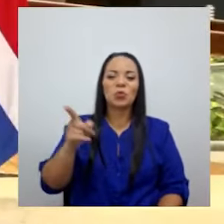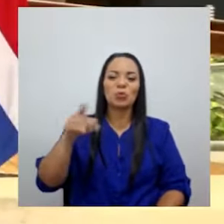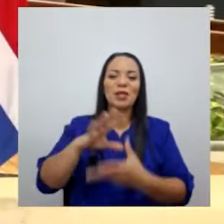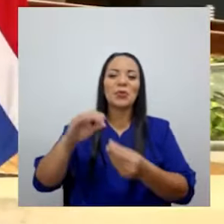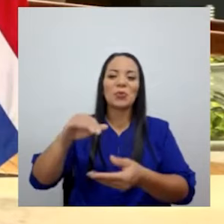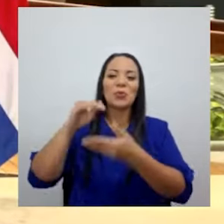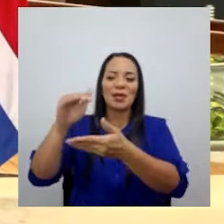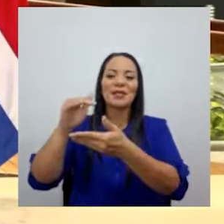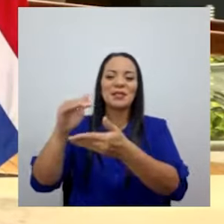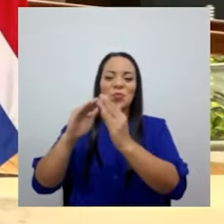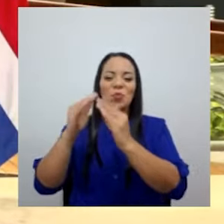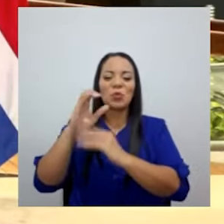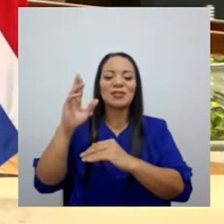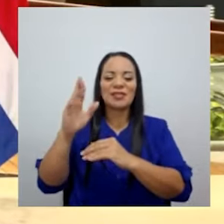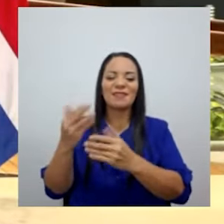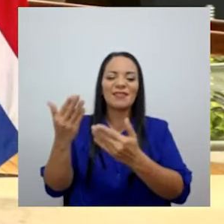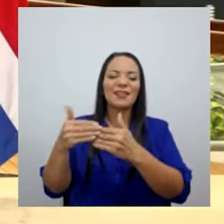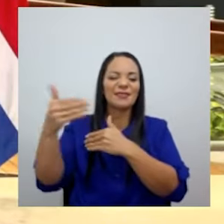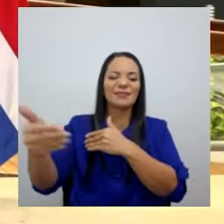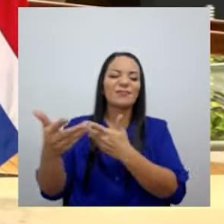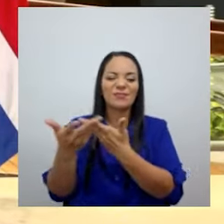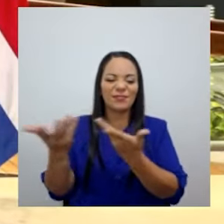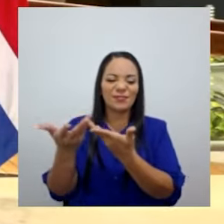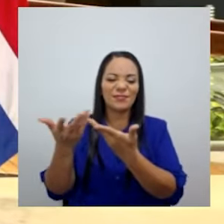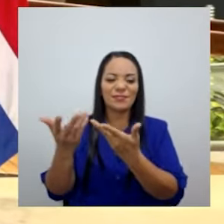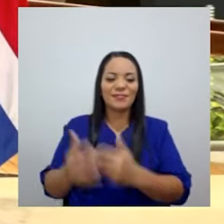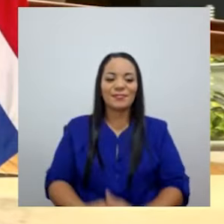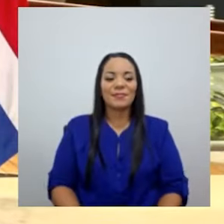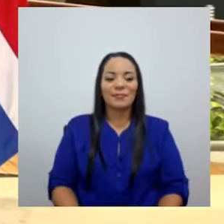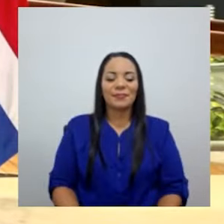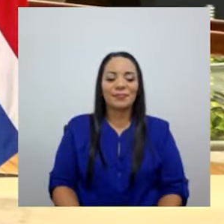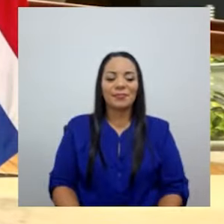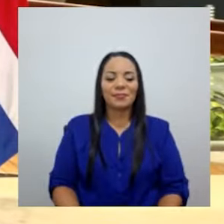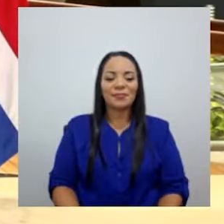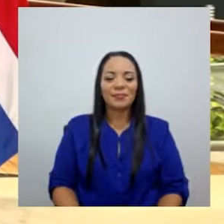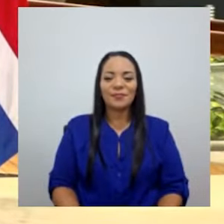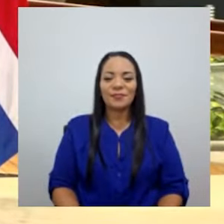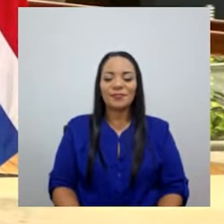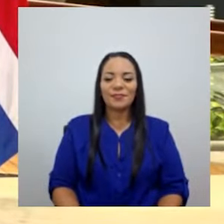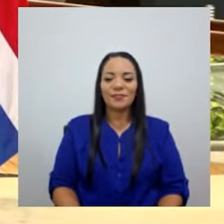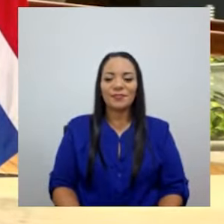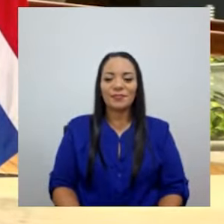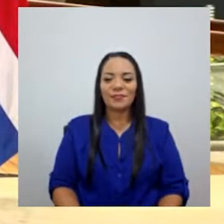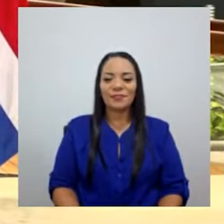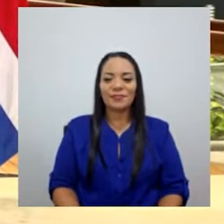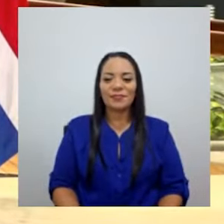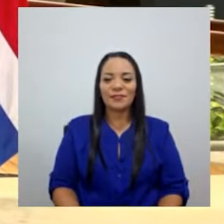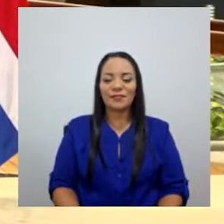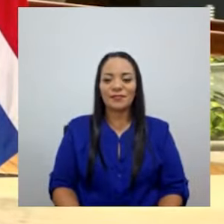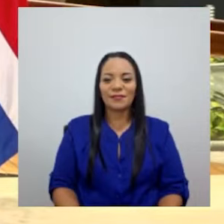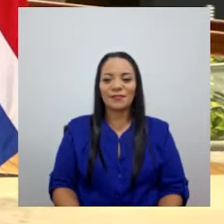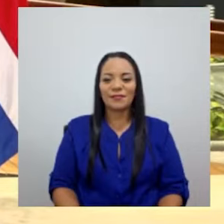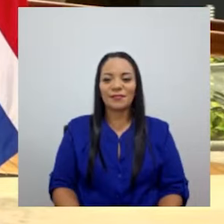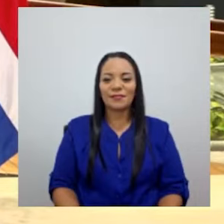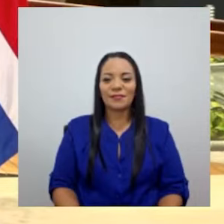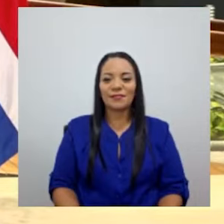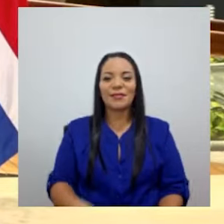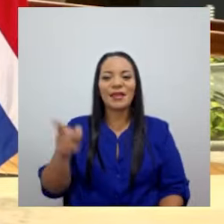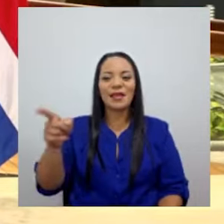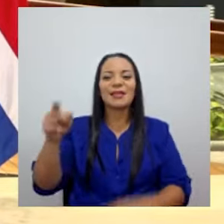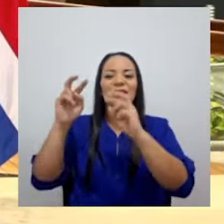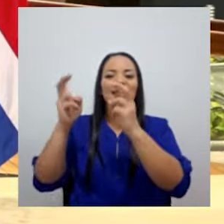pueblo de Costa Rica qué sigue en este juego de atrasar,